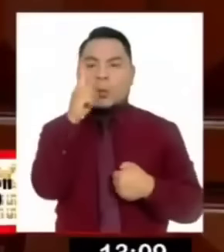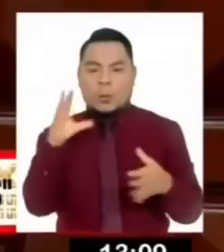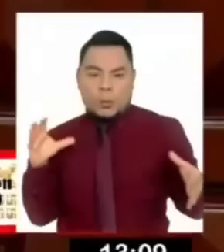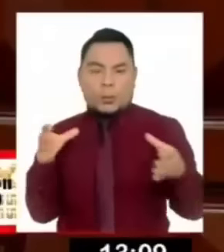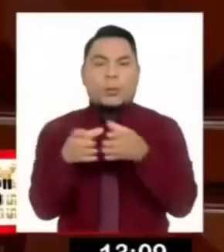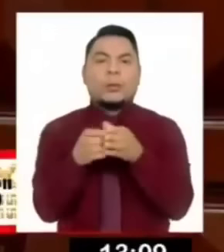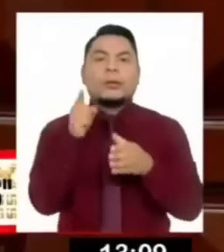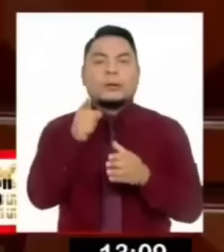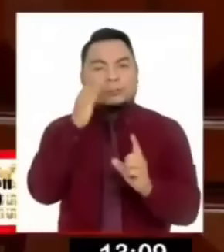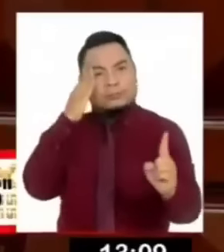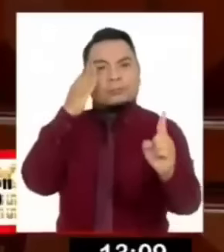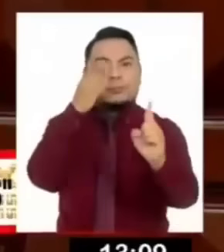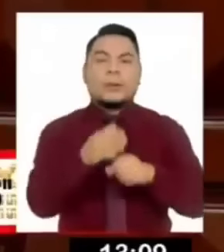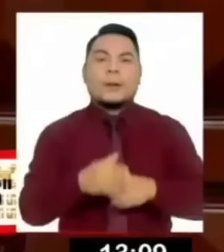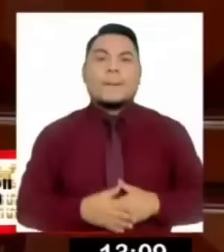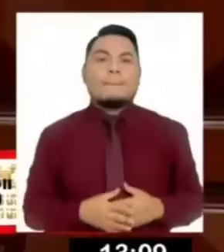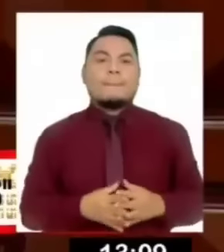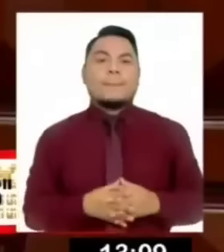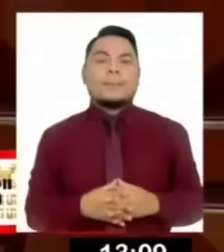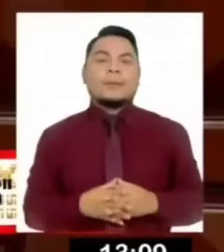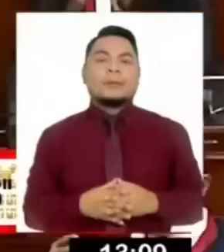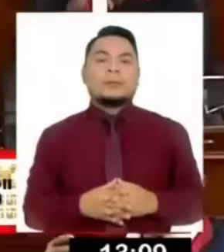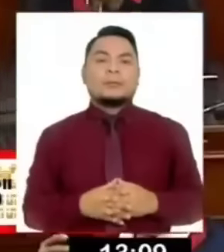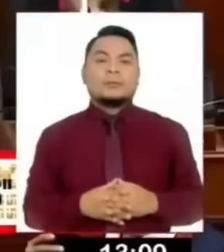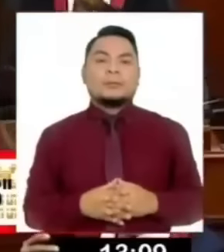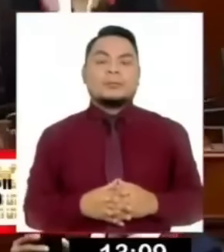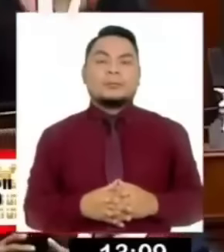sola dirección.